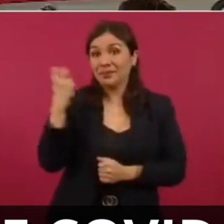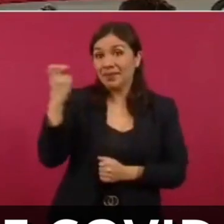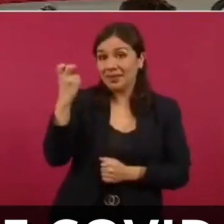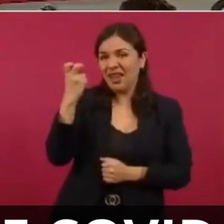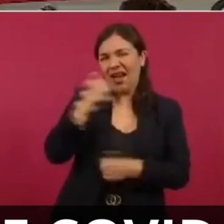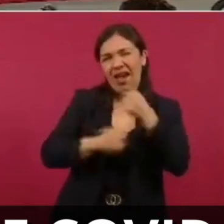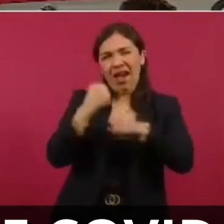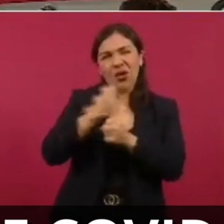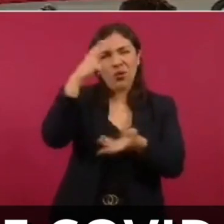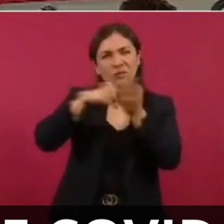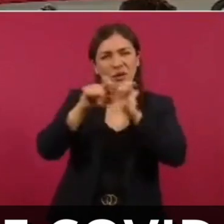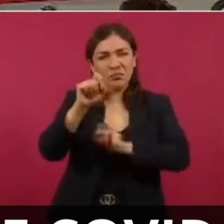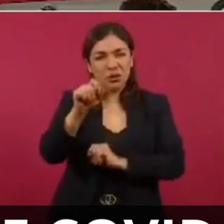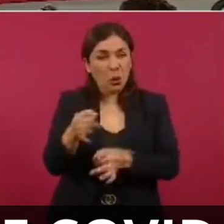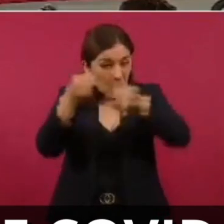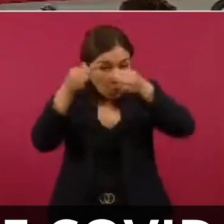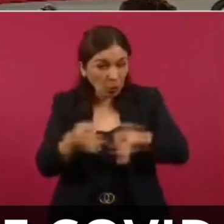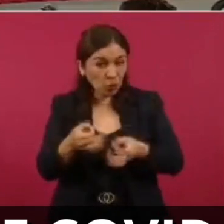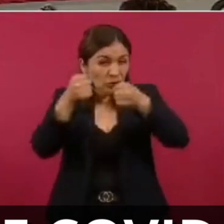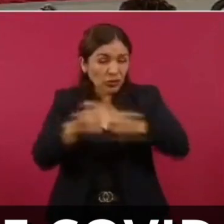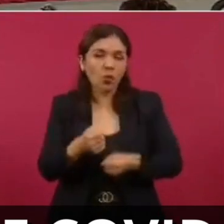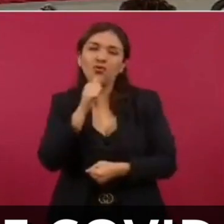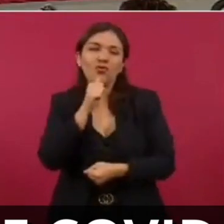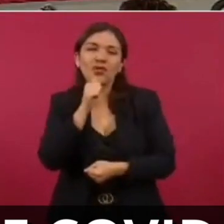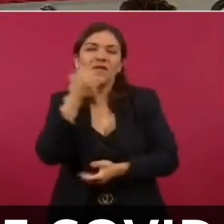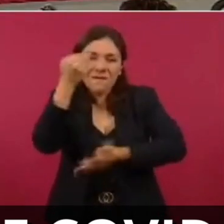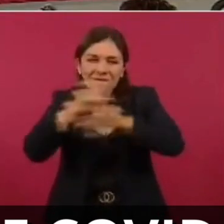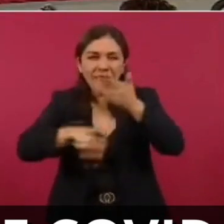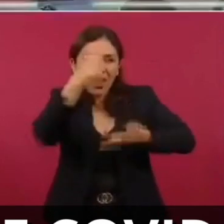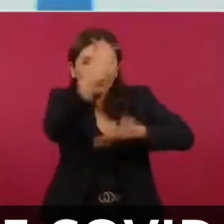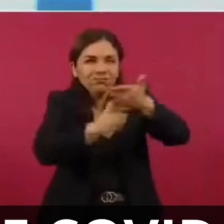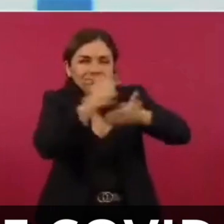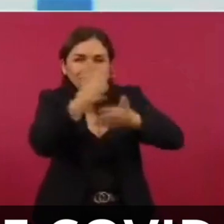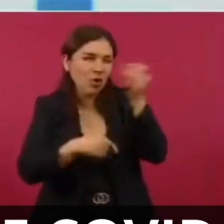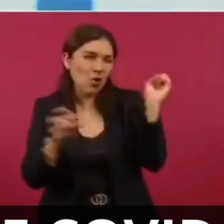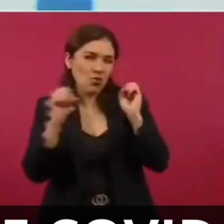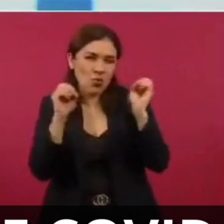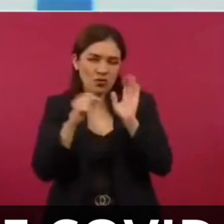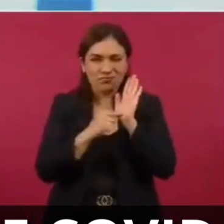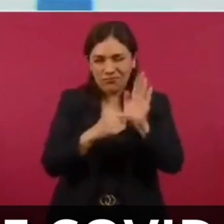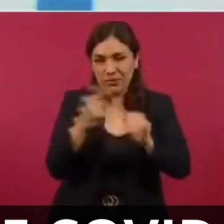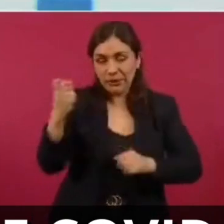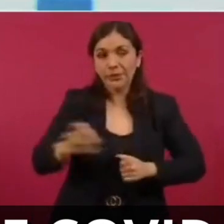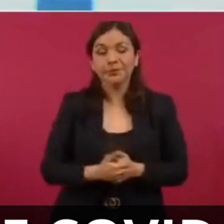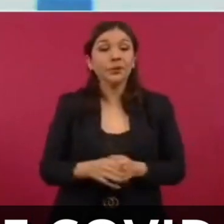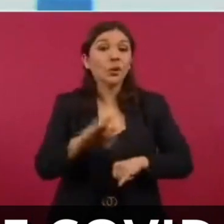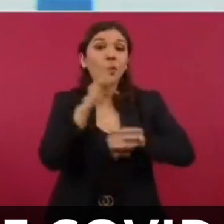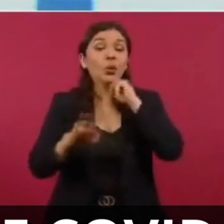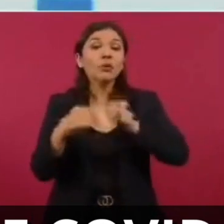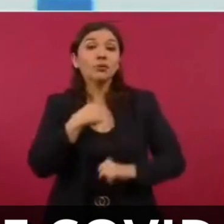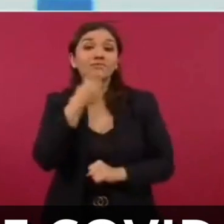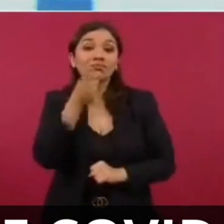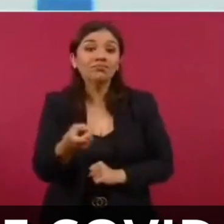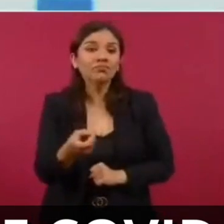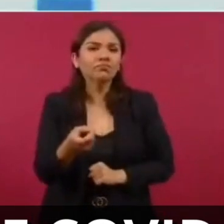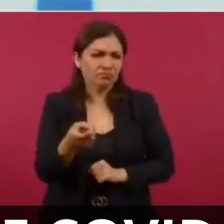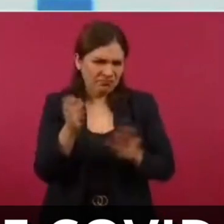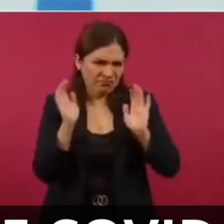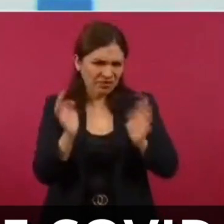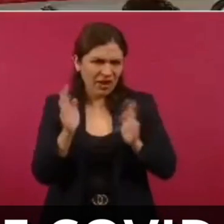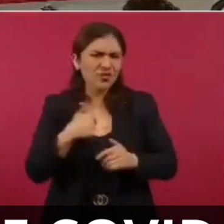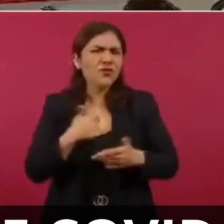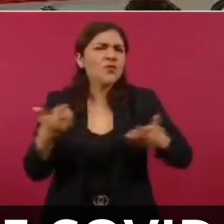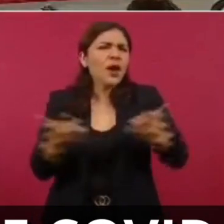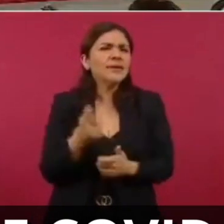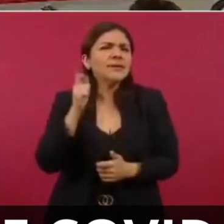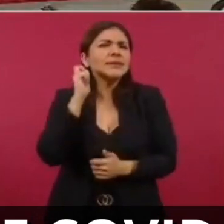no reflejan todavía la totalidad de lo logrado durante el año. Termino comentando qué hicimos respecto a lo que